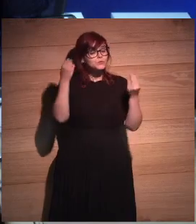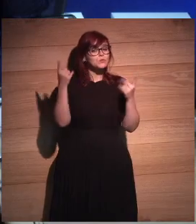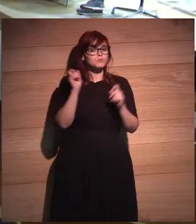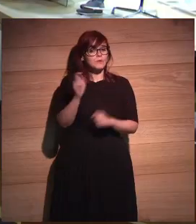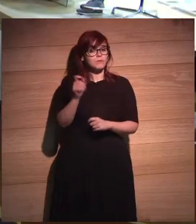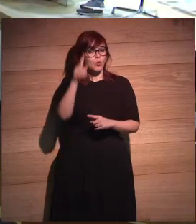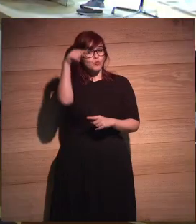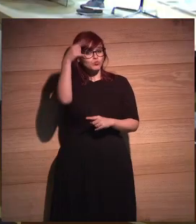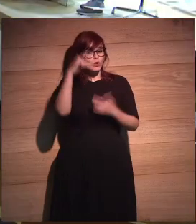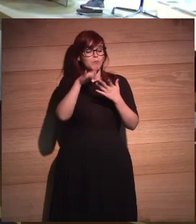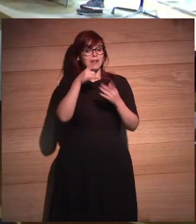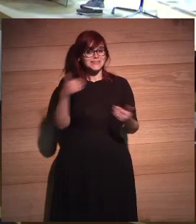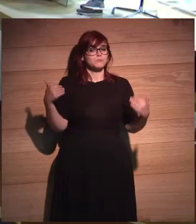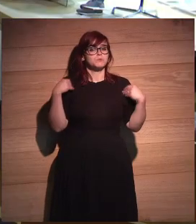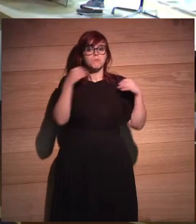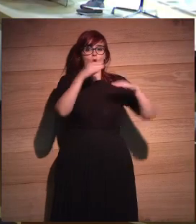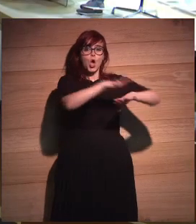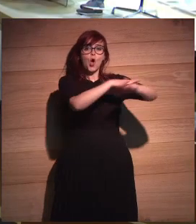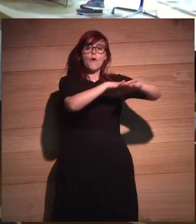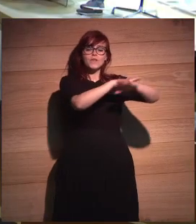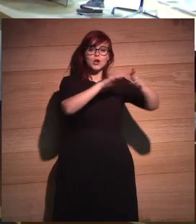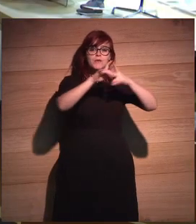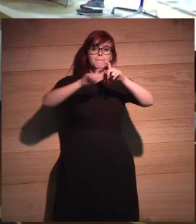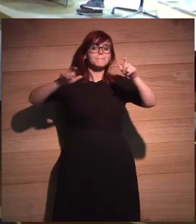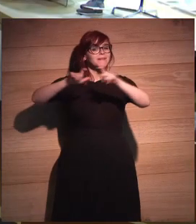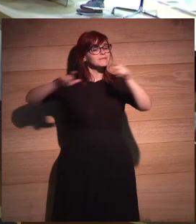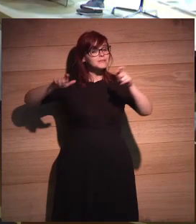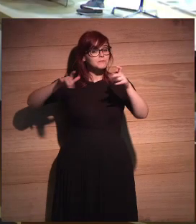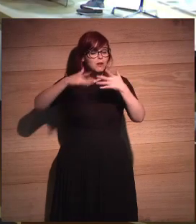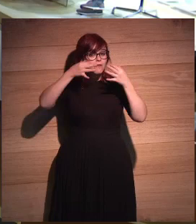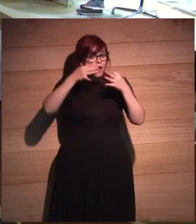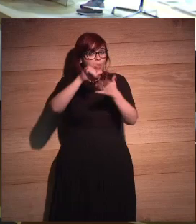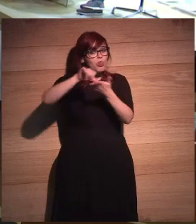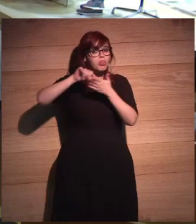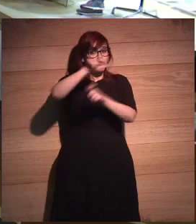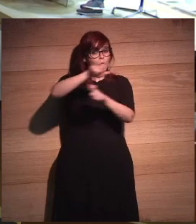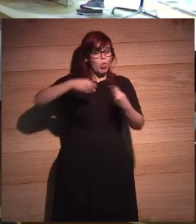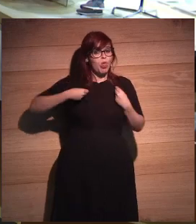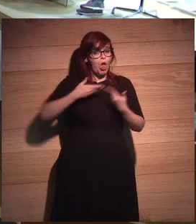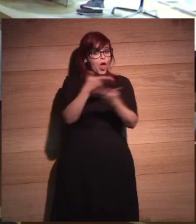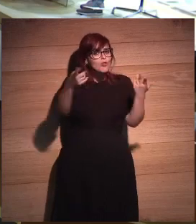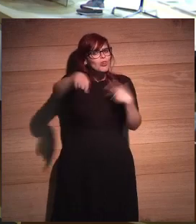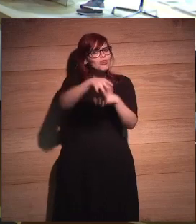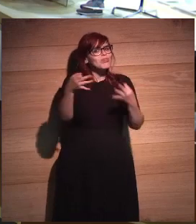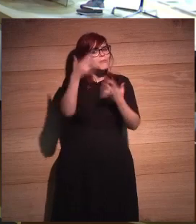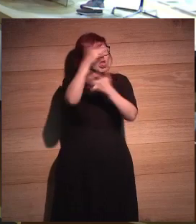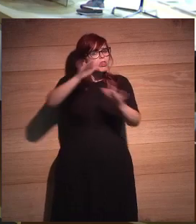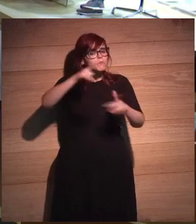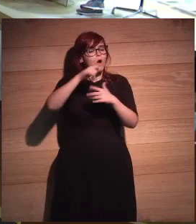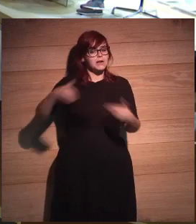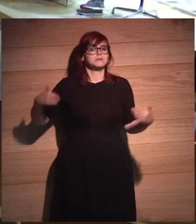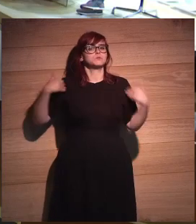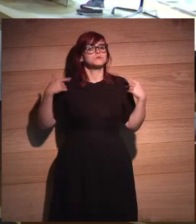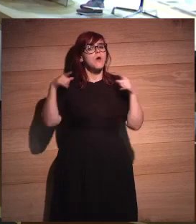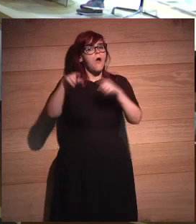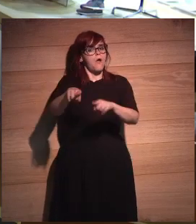muy cultural pasar la responsabilidad a gobiernos y a empresas y no a un ciudadano, ¿no? Él tiene que ser responsable, en mi modo